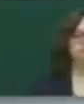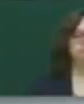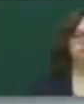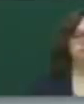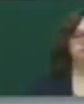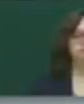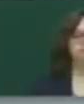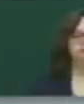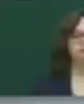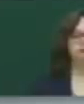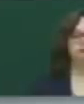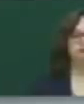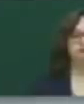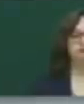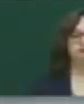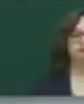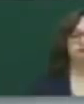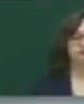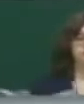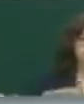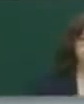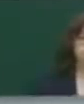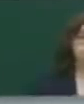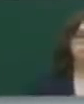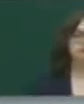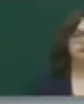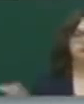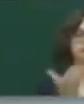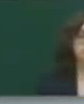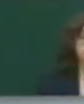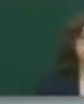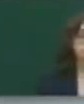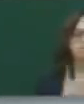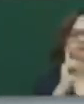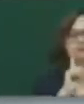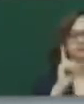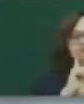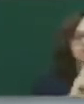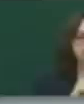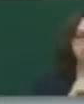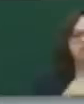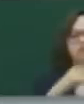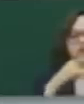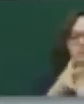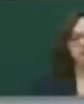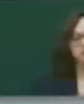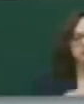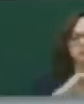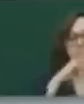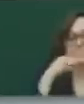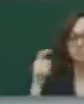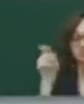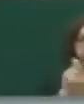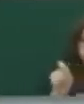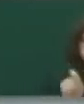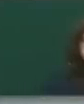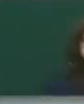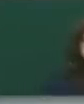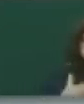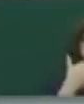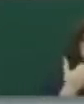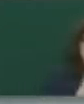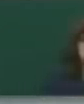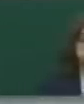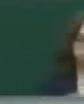agradezco la presencia de Isabel Allende, gran escritora chilena, que nos acompaña en